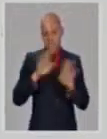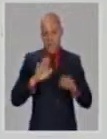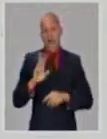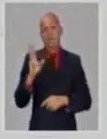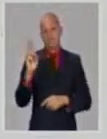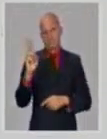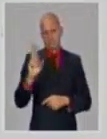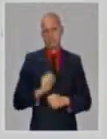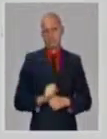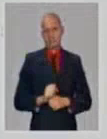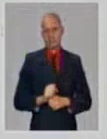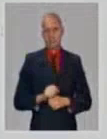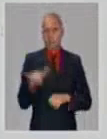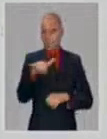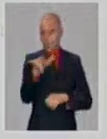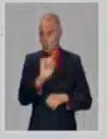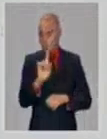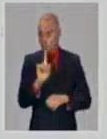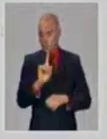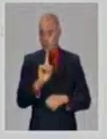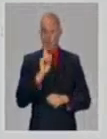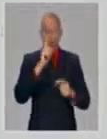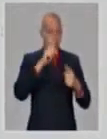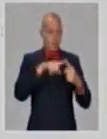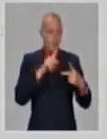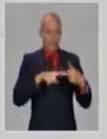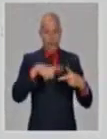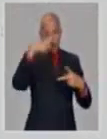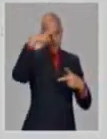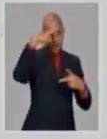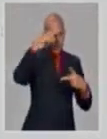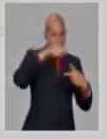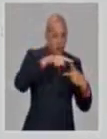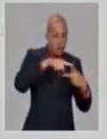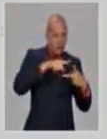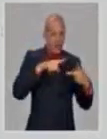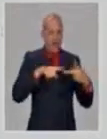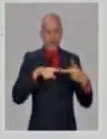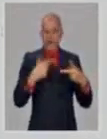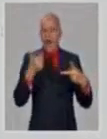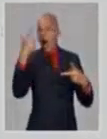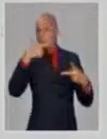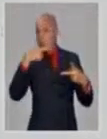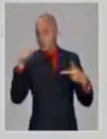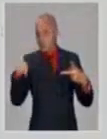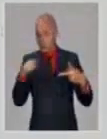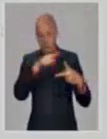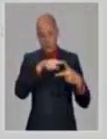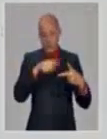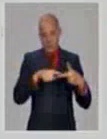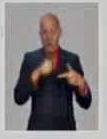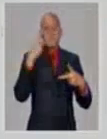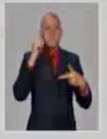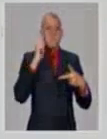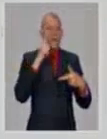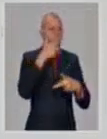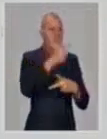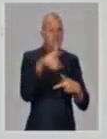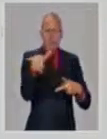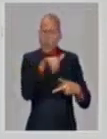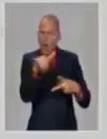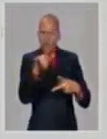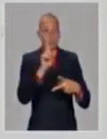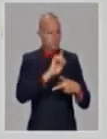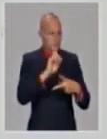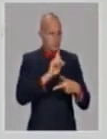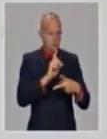Son diferentes. son diferentes y forma parte de las estrategias que hemos establecido para estudiar también diferentes esquemas. Y marchan bien.